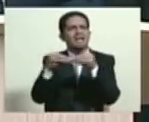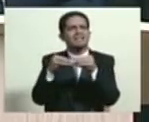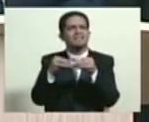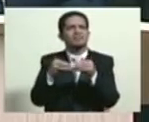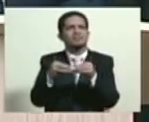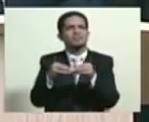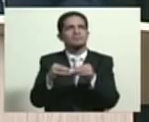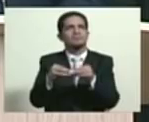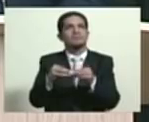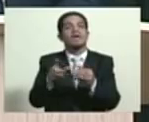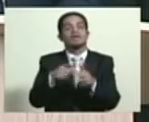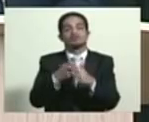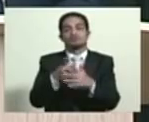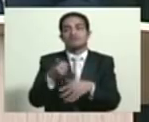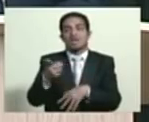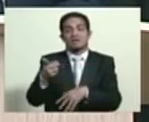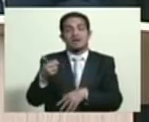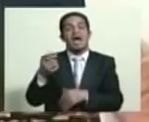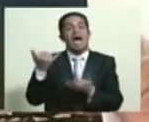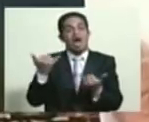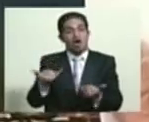dueño y les mandó a callarse la boca.